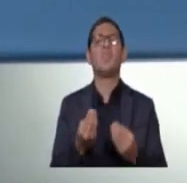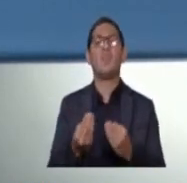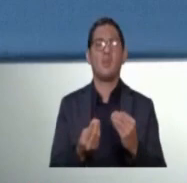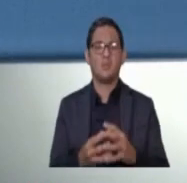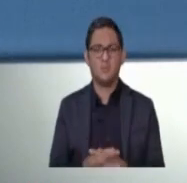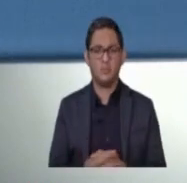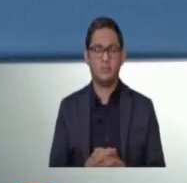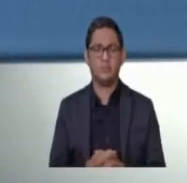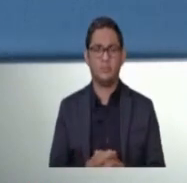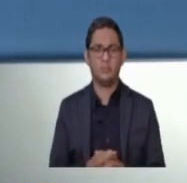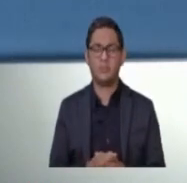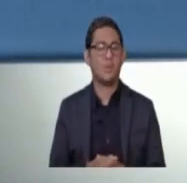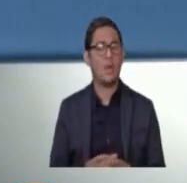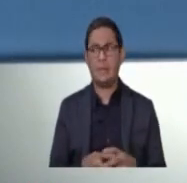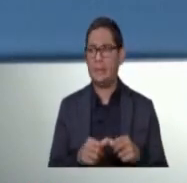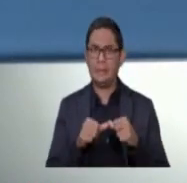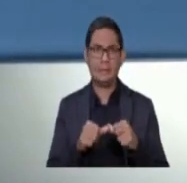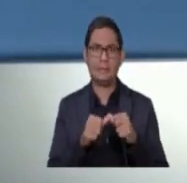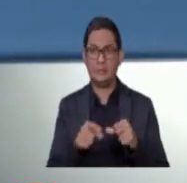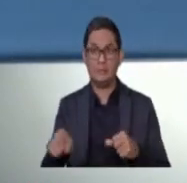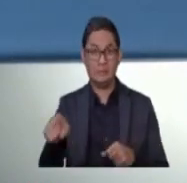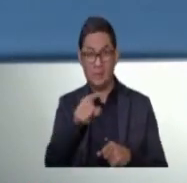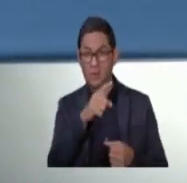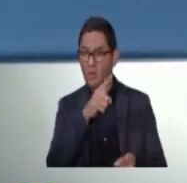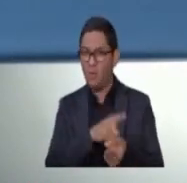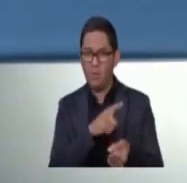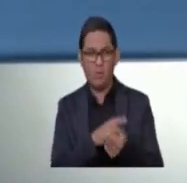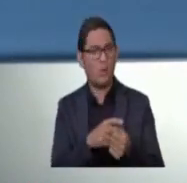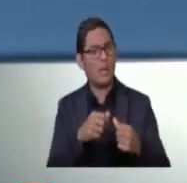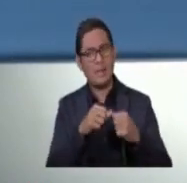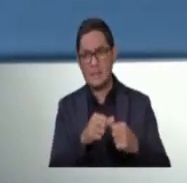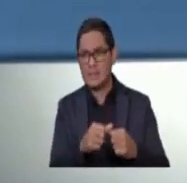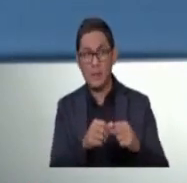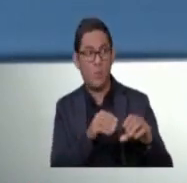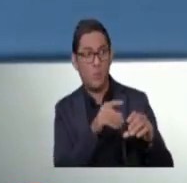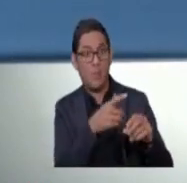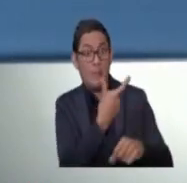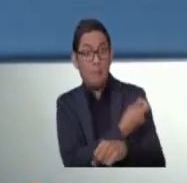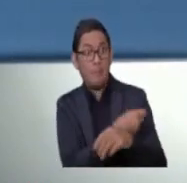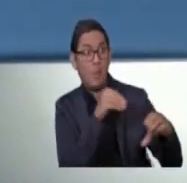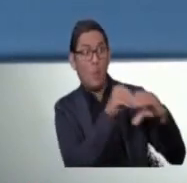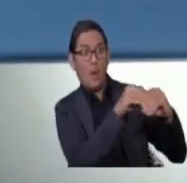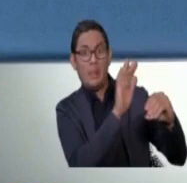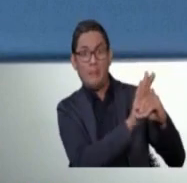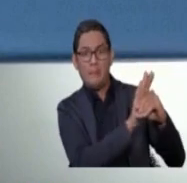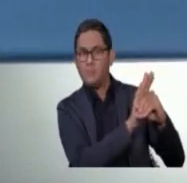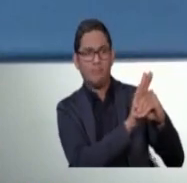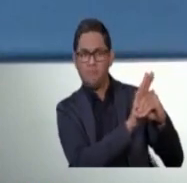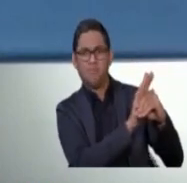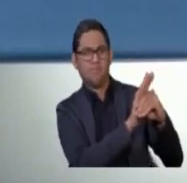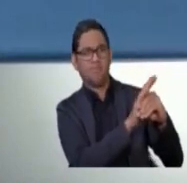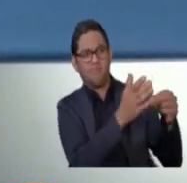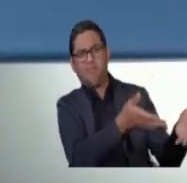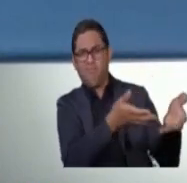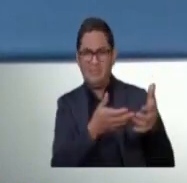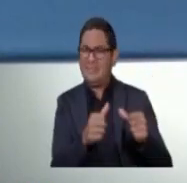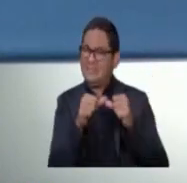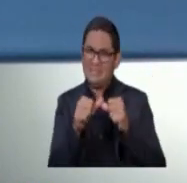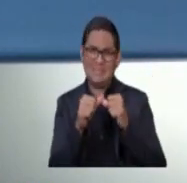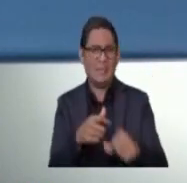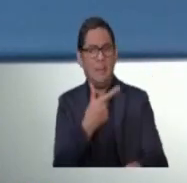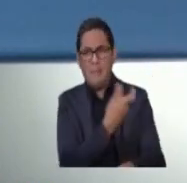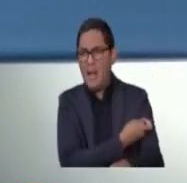seguir vacunando a los profesionales de la salud que atienden pacientes positivos en